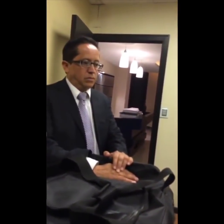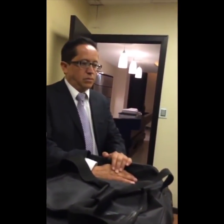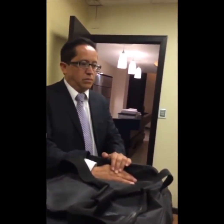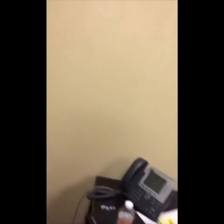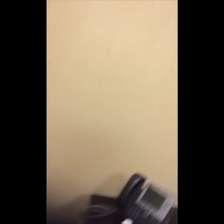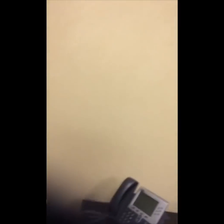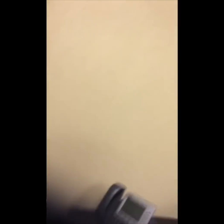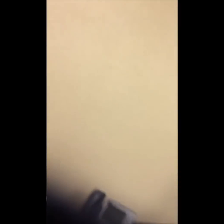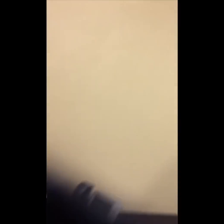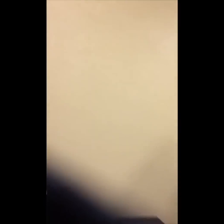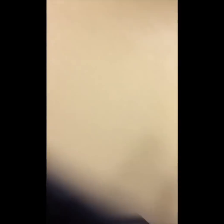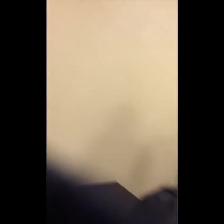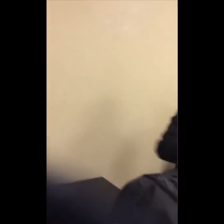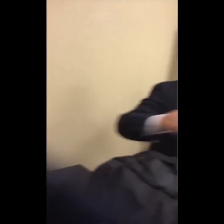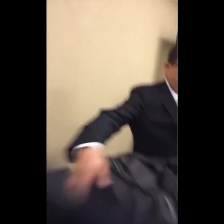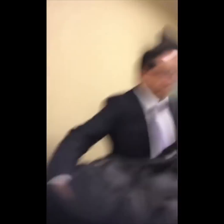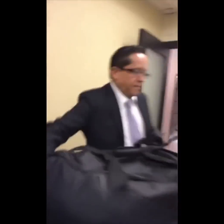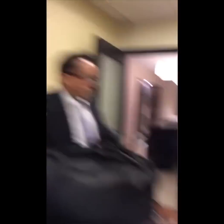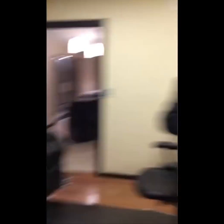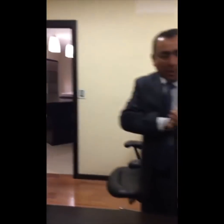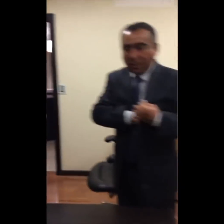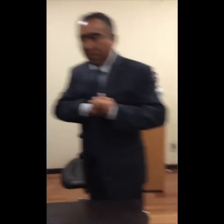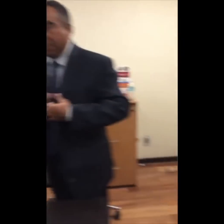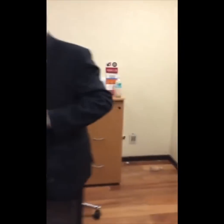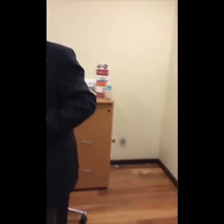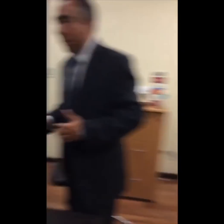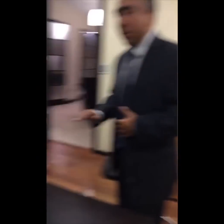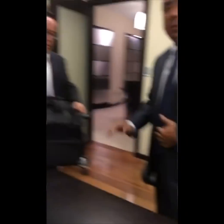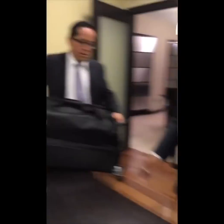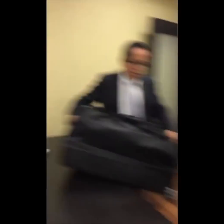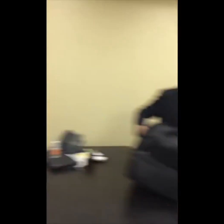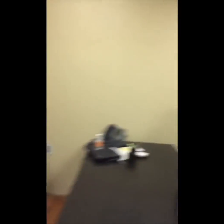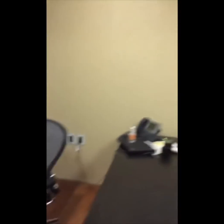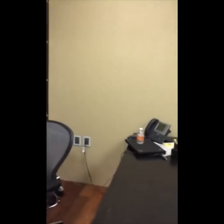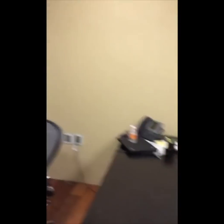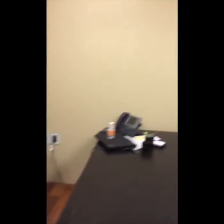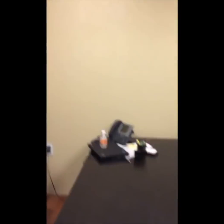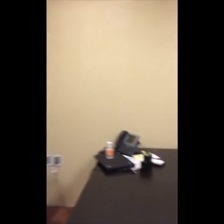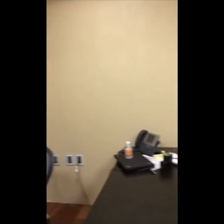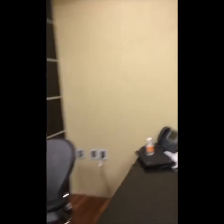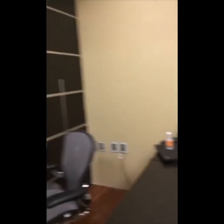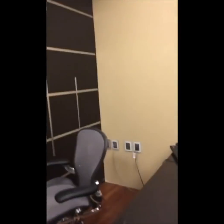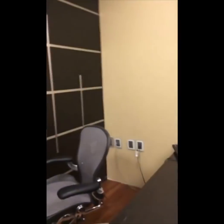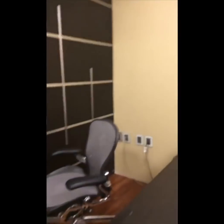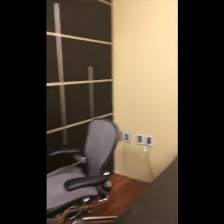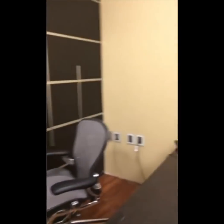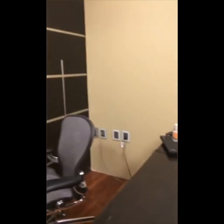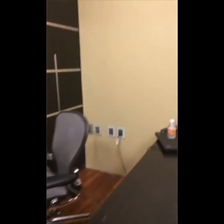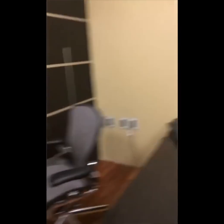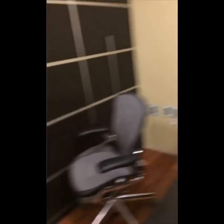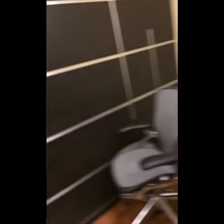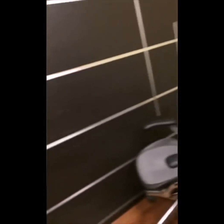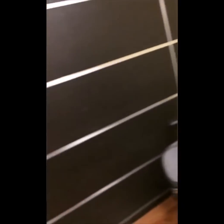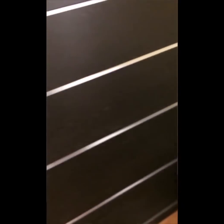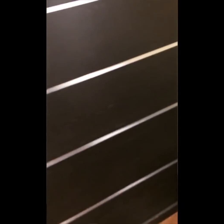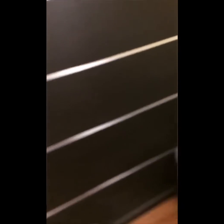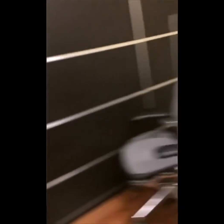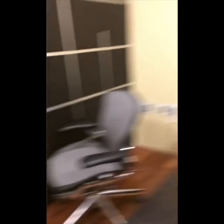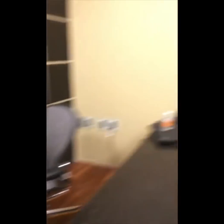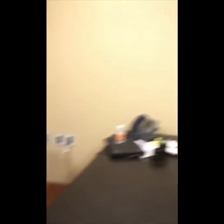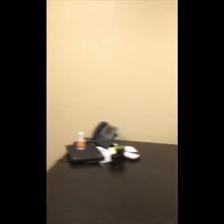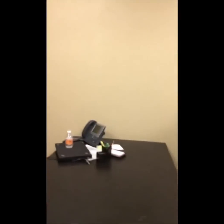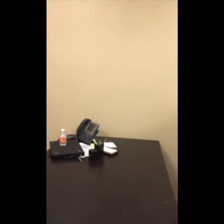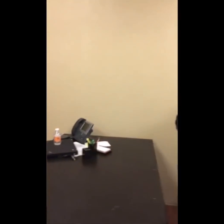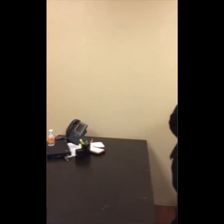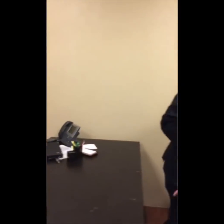se trata de fue identificado como rafael caraveo socio mayoritario de la empresa comercializadora integral raiford